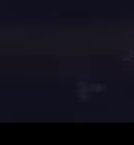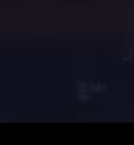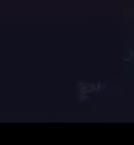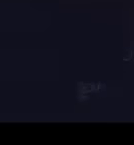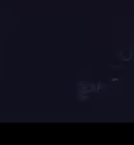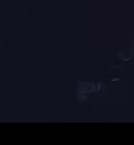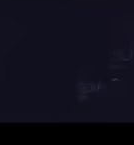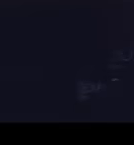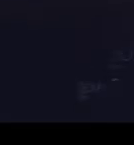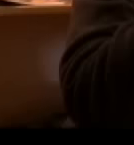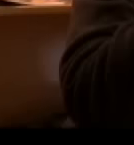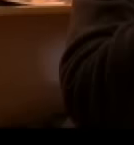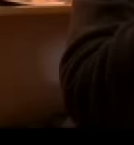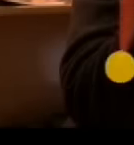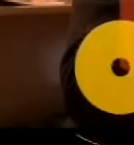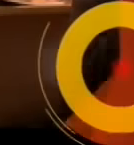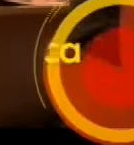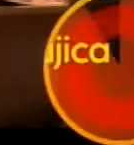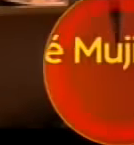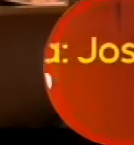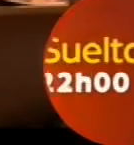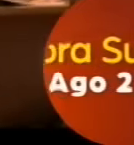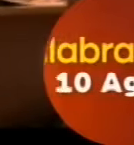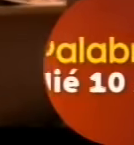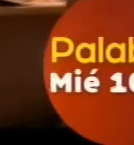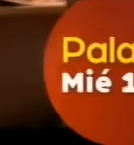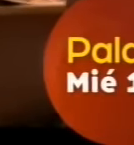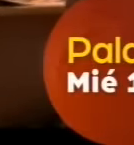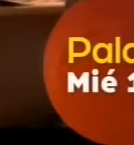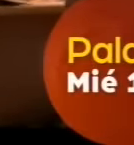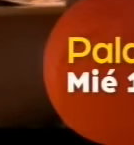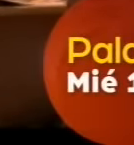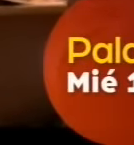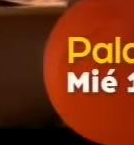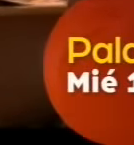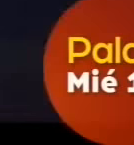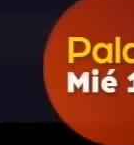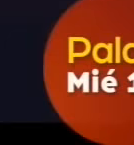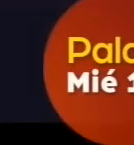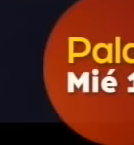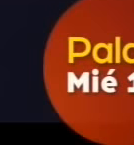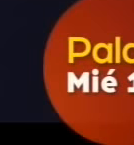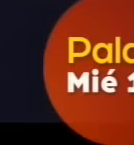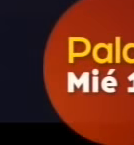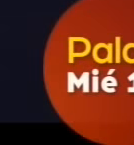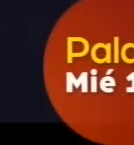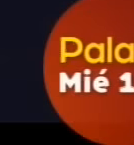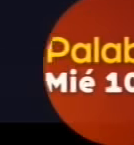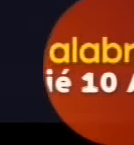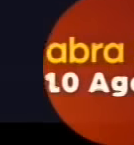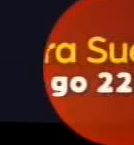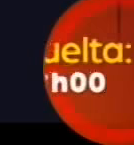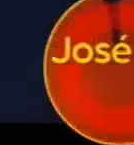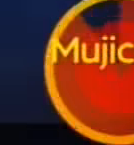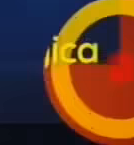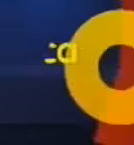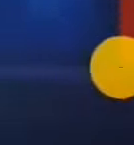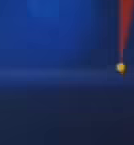capitalista ha generado un freno contra sí mismo. Miércoles 10 de agosto a las 22